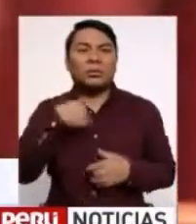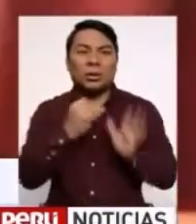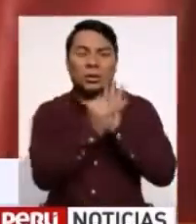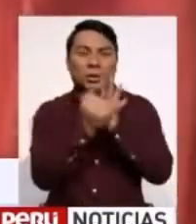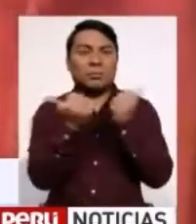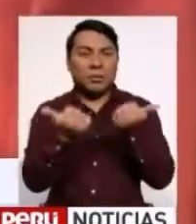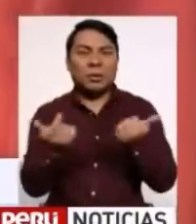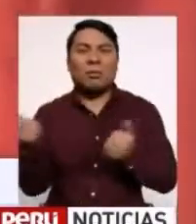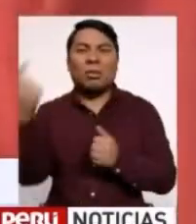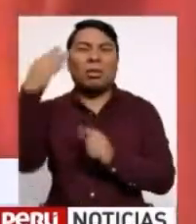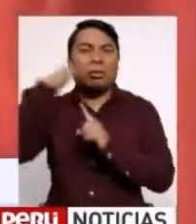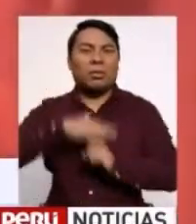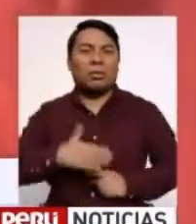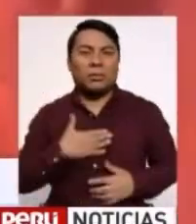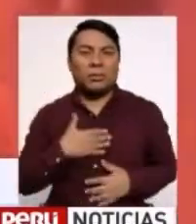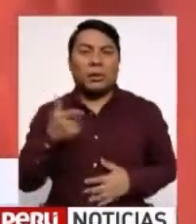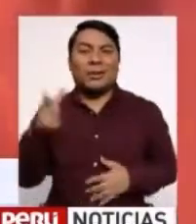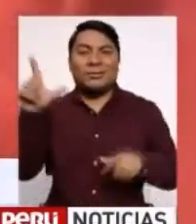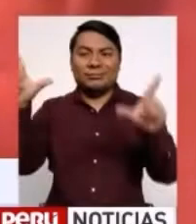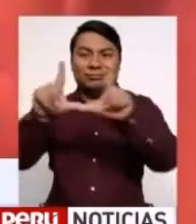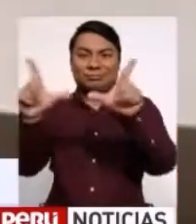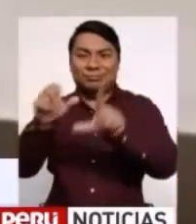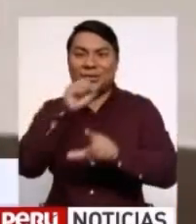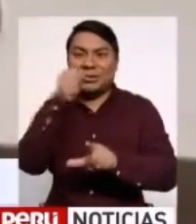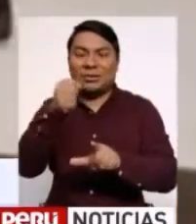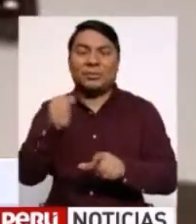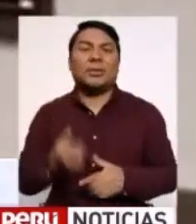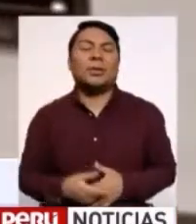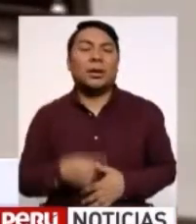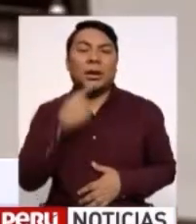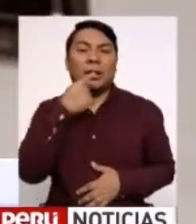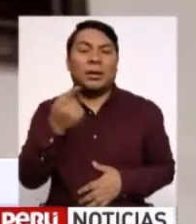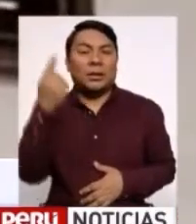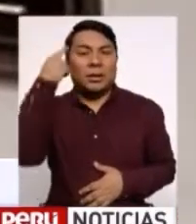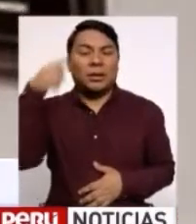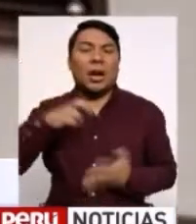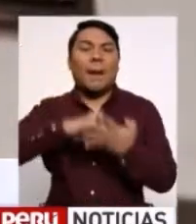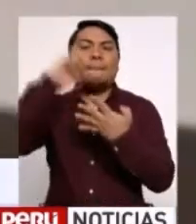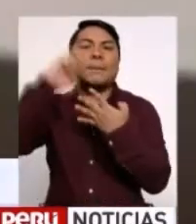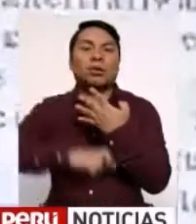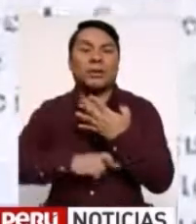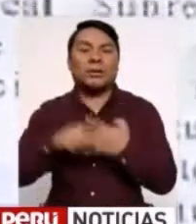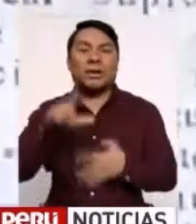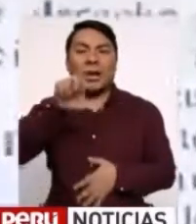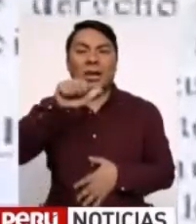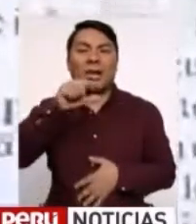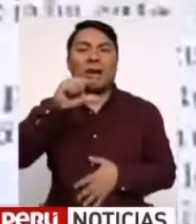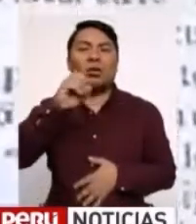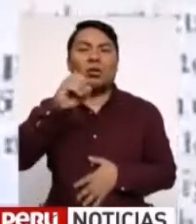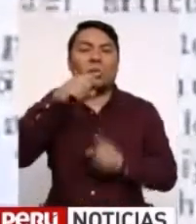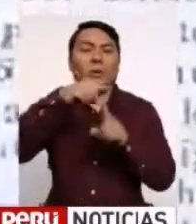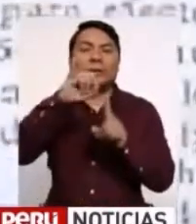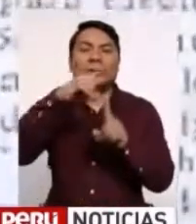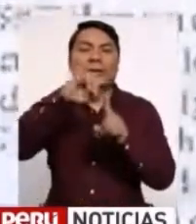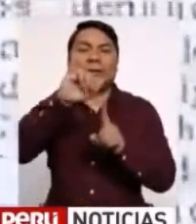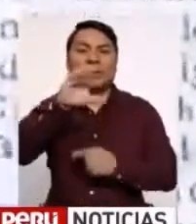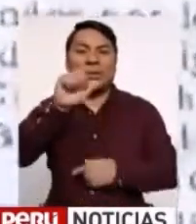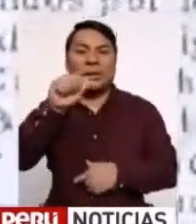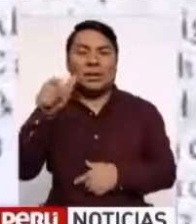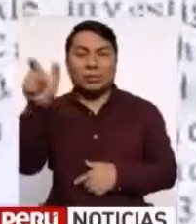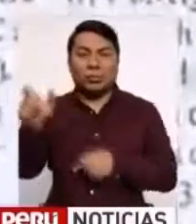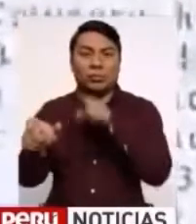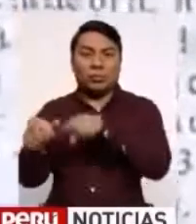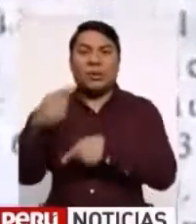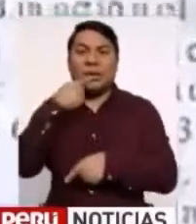víspera en el programa 'cuarto poder' el ex director ejecutivo del proyecto especial binacional lago titicaca julián barra denunció que